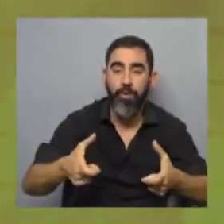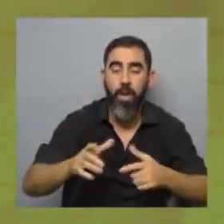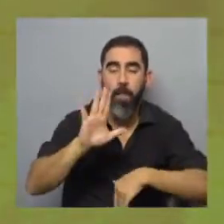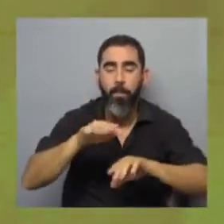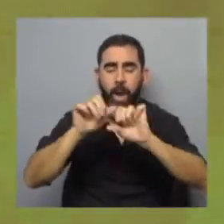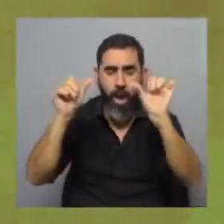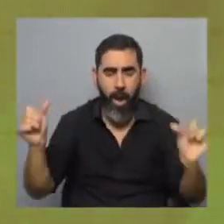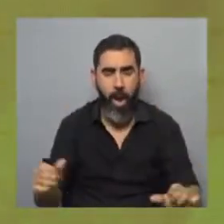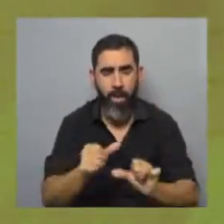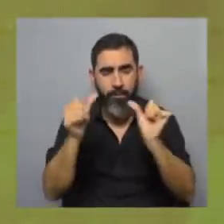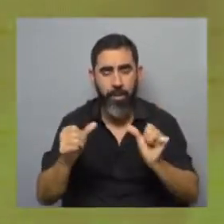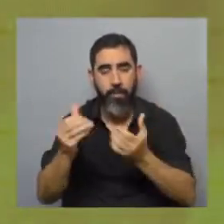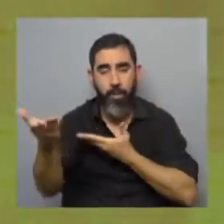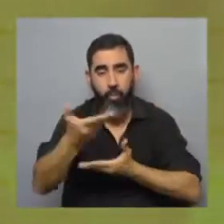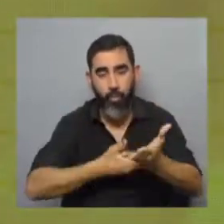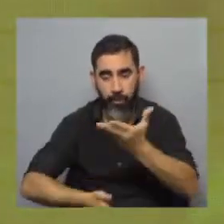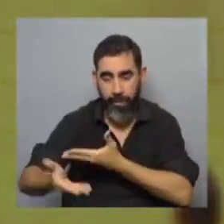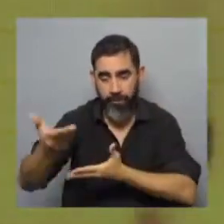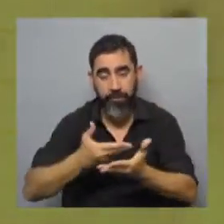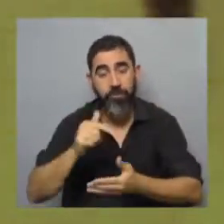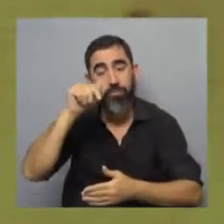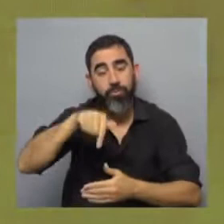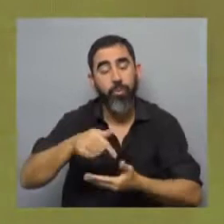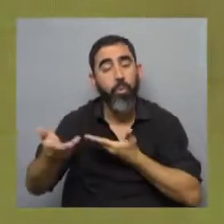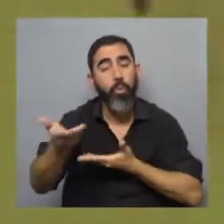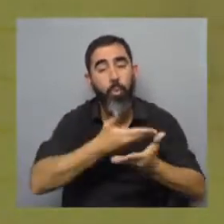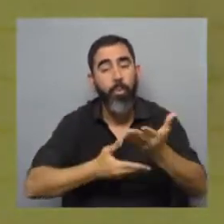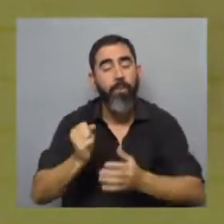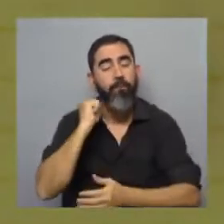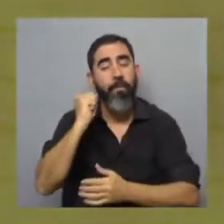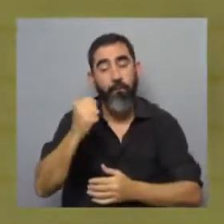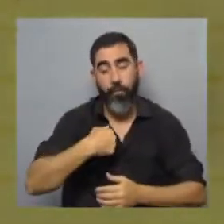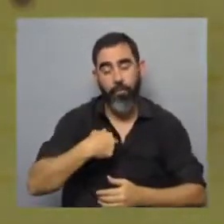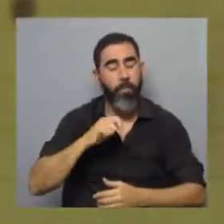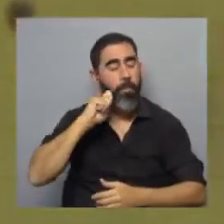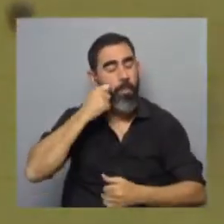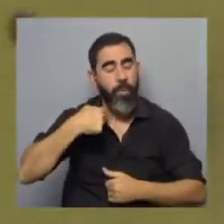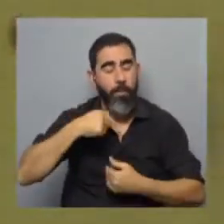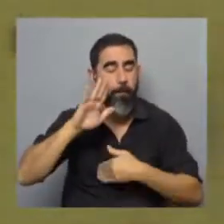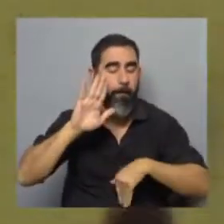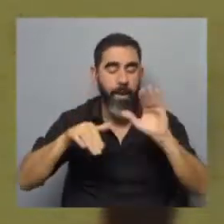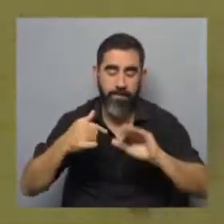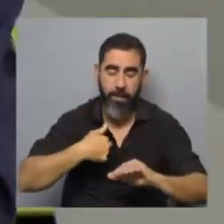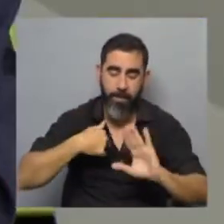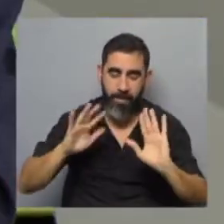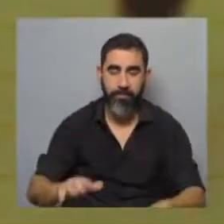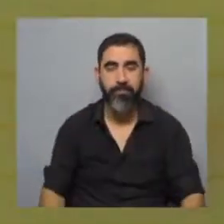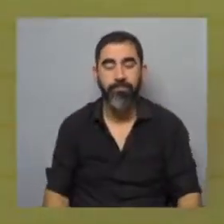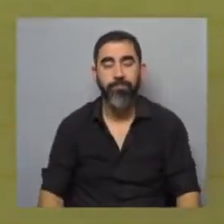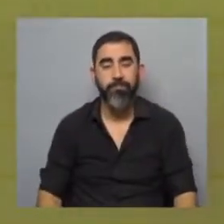más las actividades que podemos compartir, pero hoy vamos a compartir un favorito mío al menos y sí, creo que tuyo también. Mío